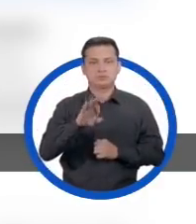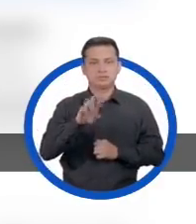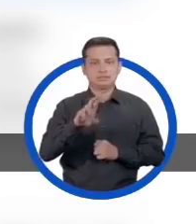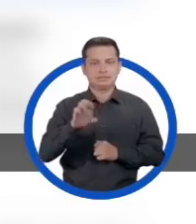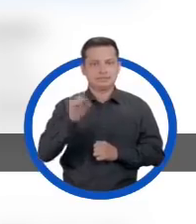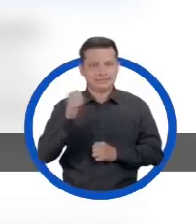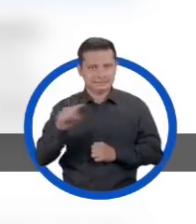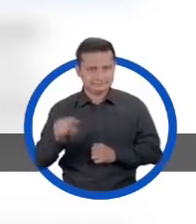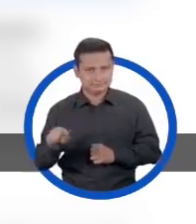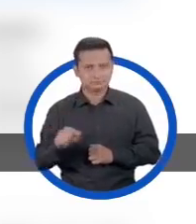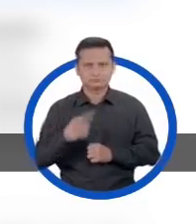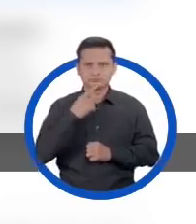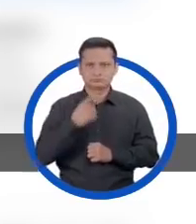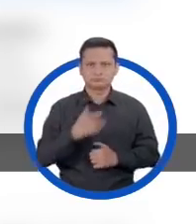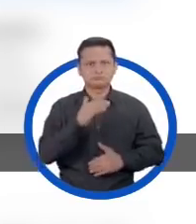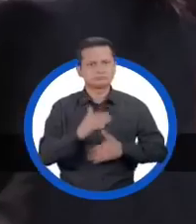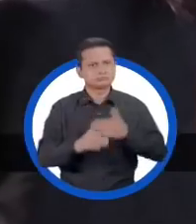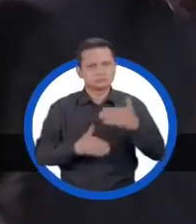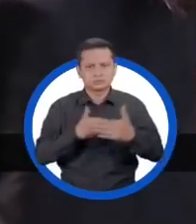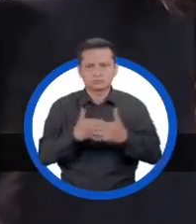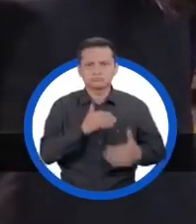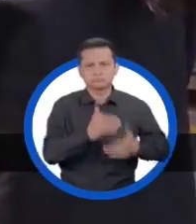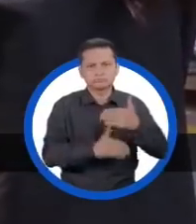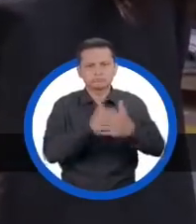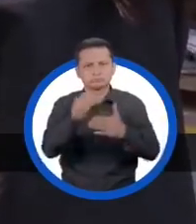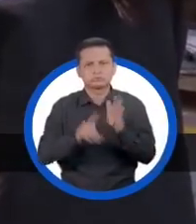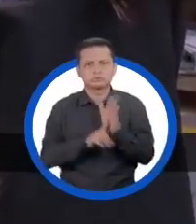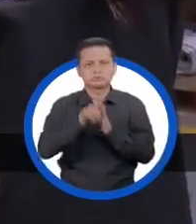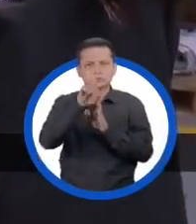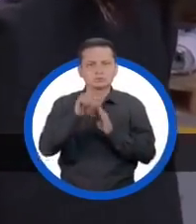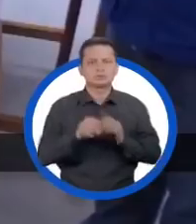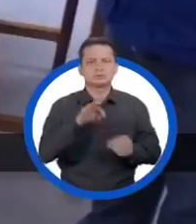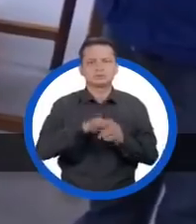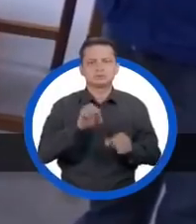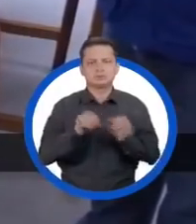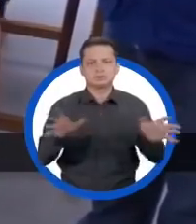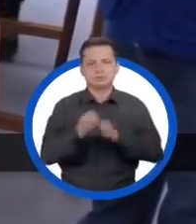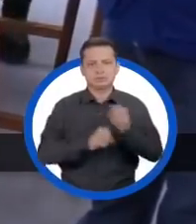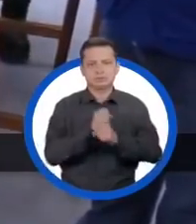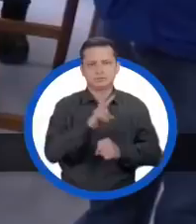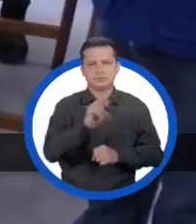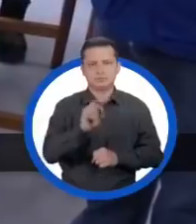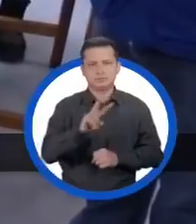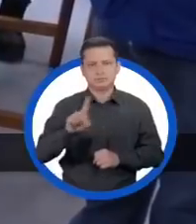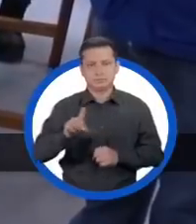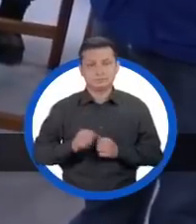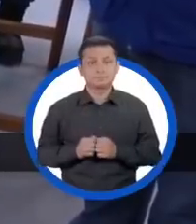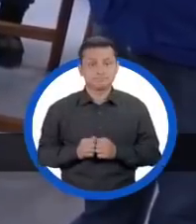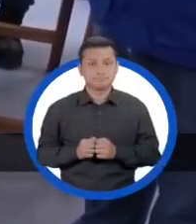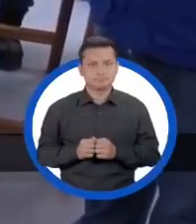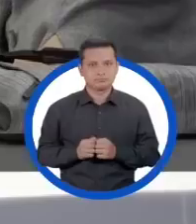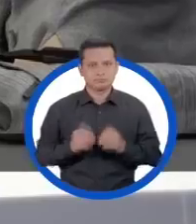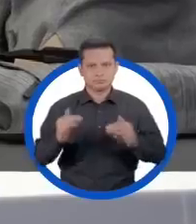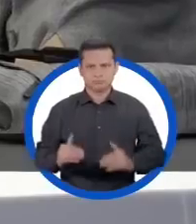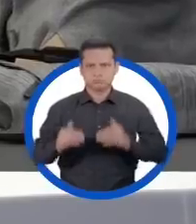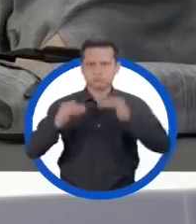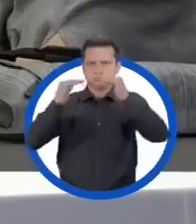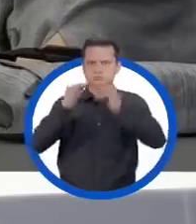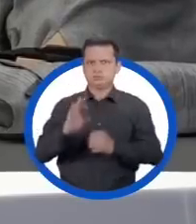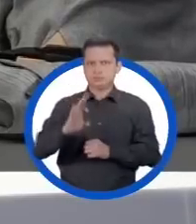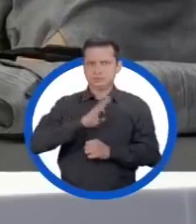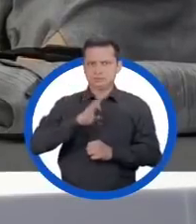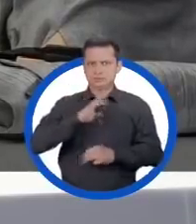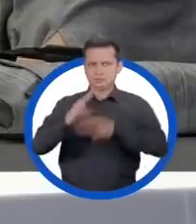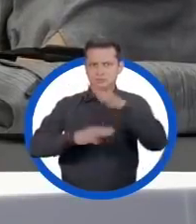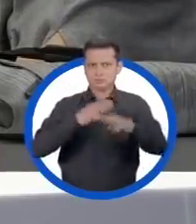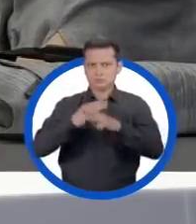ONU, Antonio Guterres, evidencian el adecuado desarrollo de las elecciones generales 2021. A